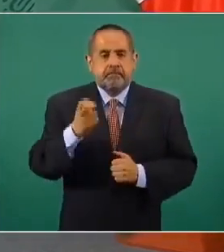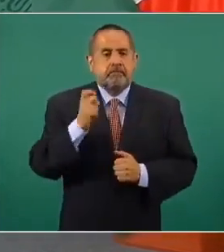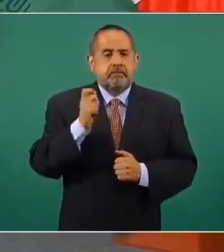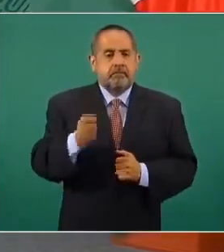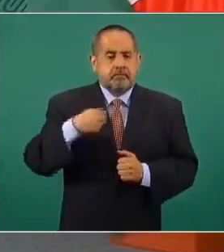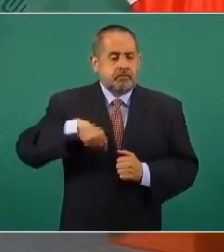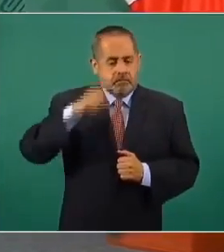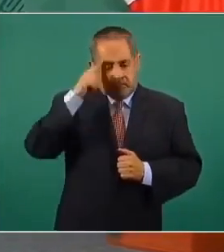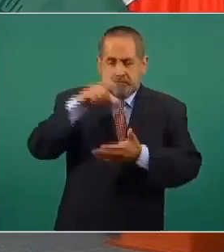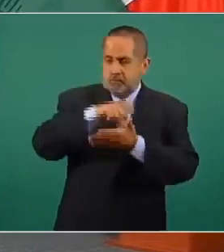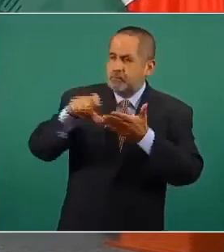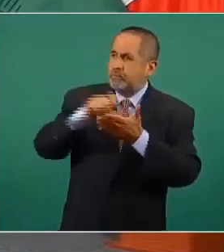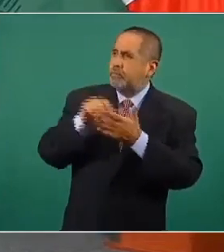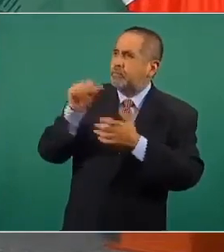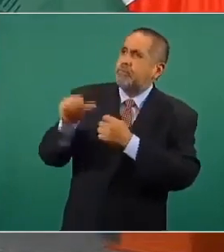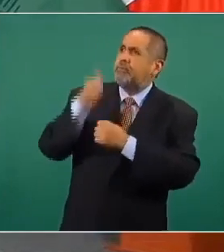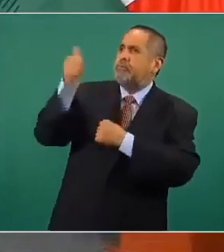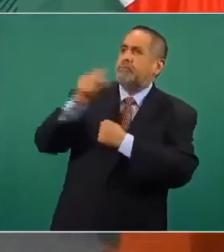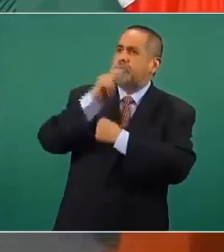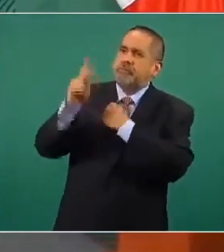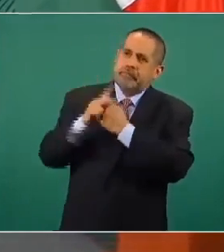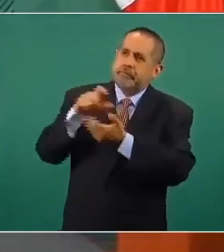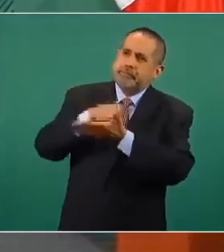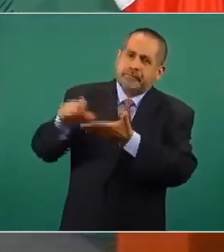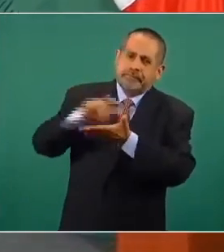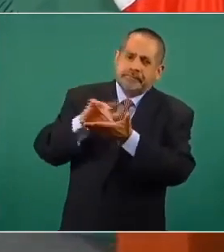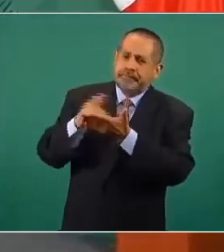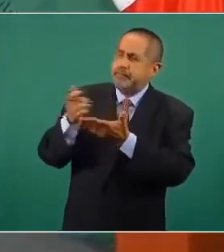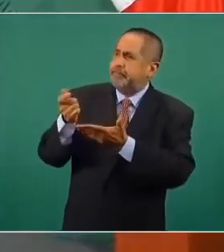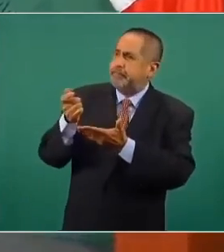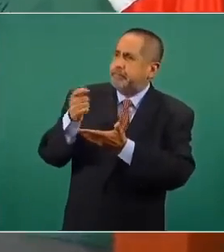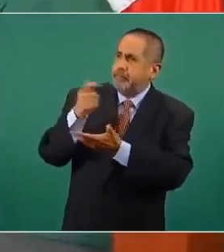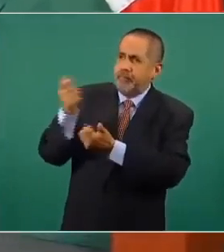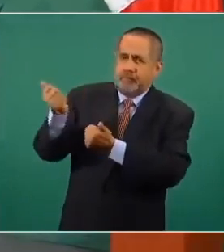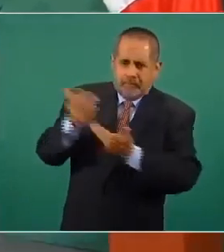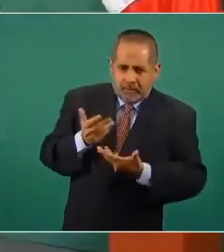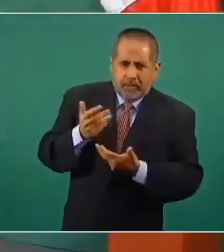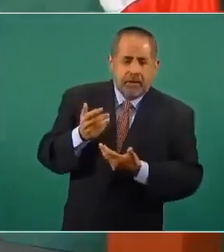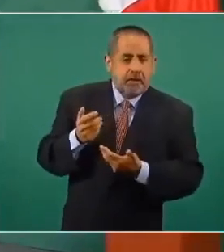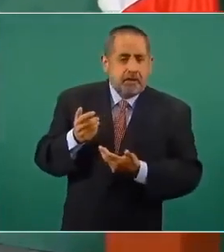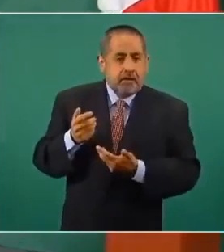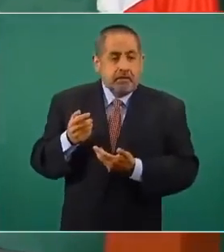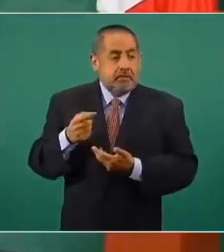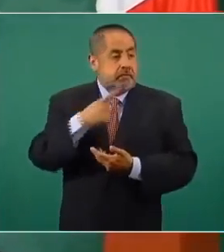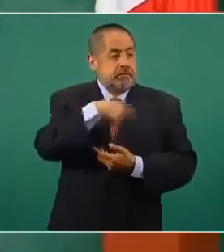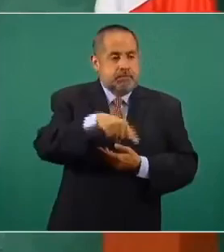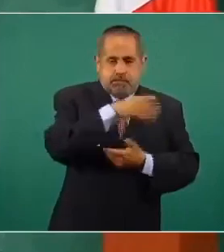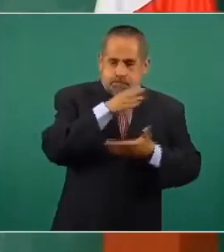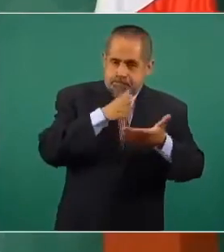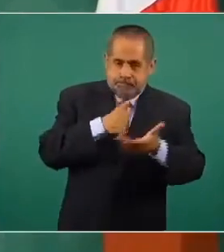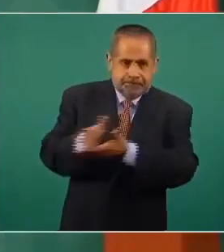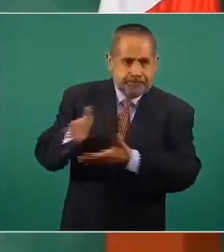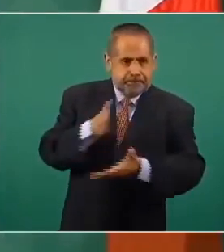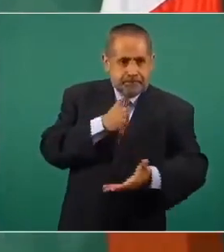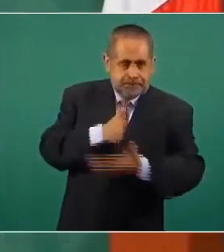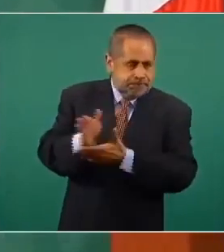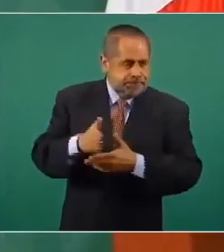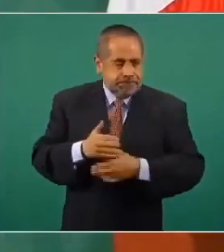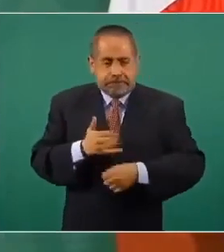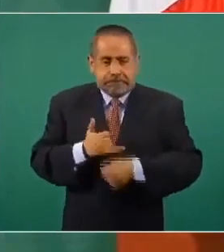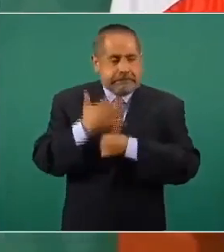estamos comprando los medicamentos afuera y están queriendo